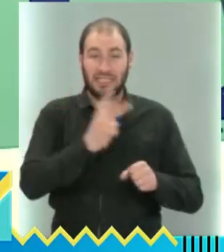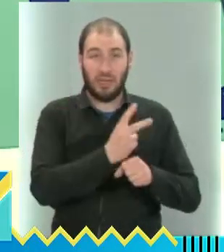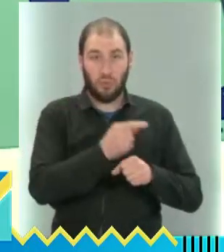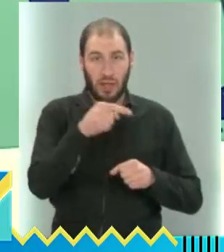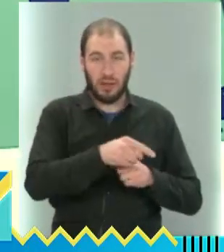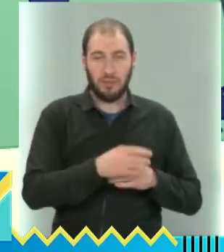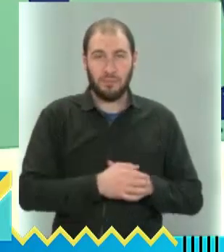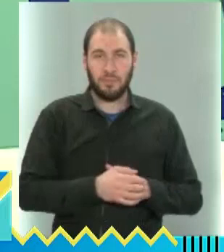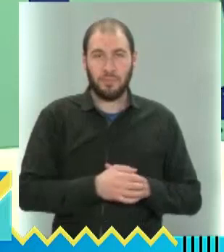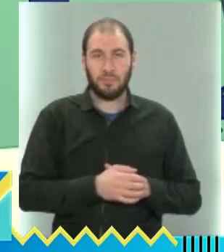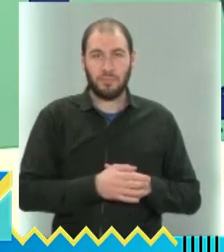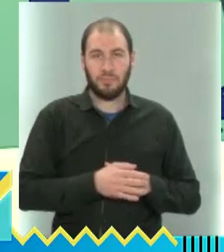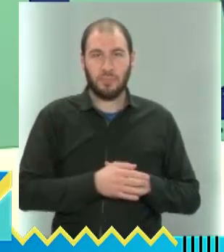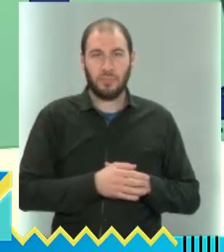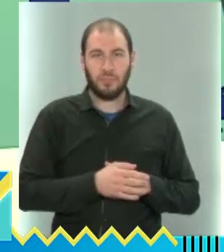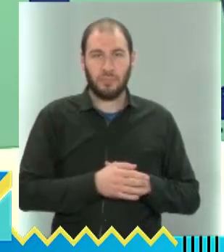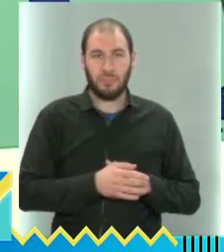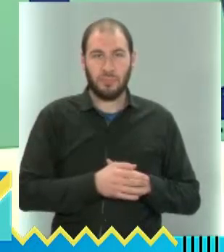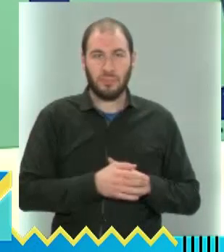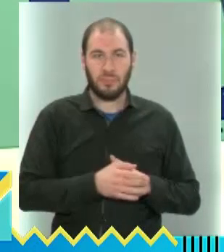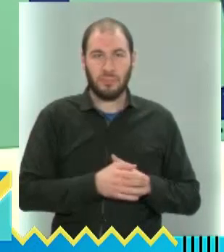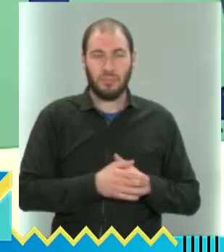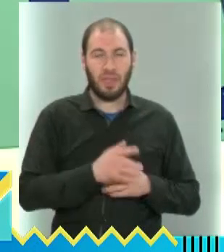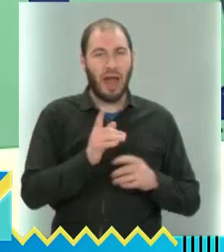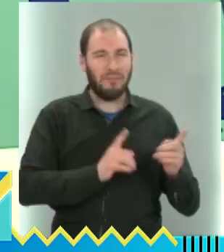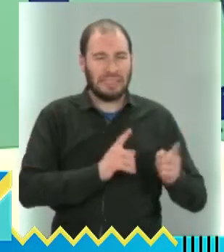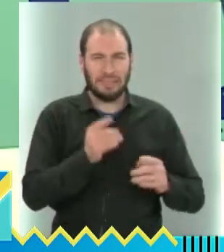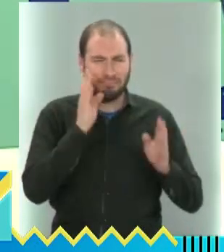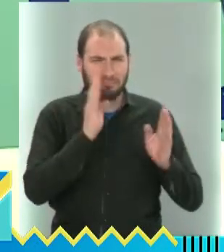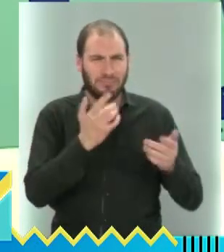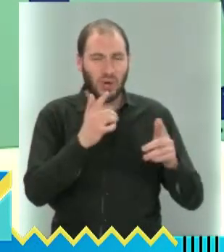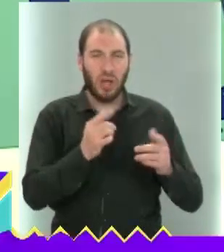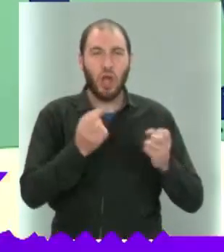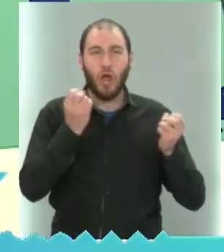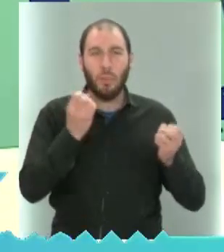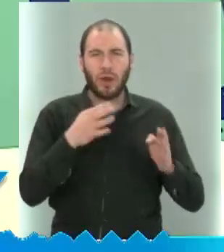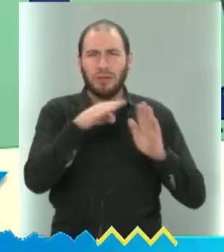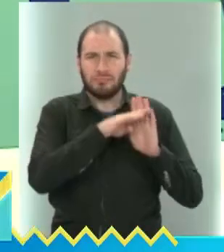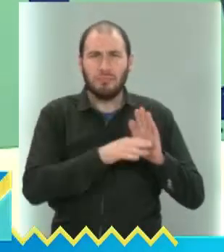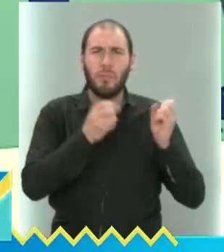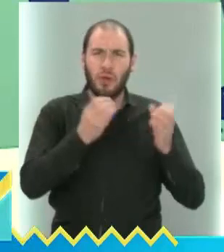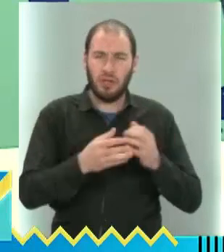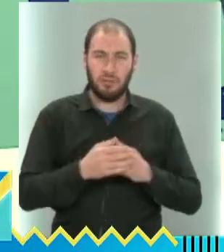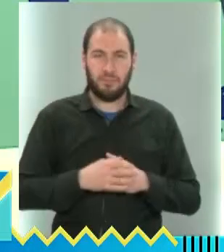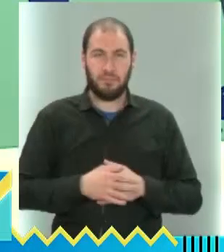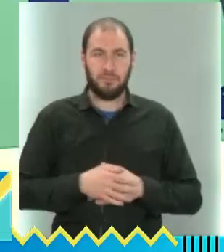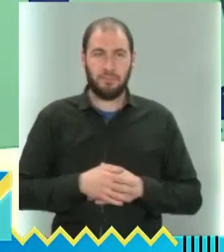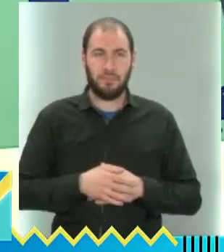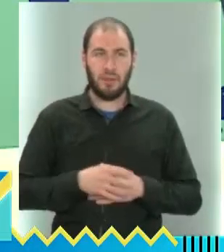por ahí no están tan atentos a las razones específicas, si bien uno trata